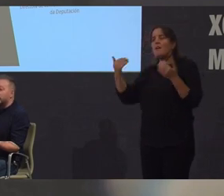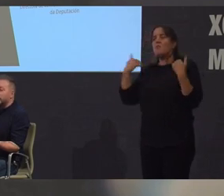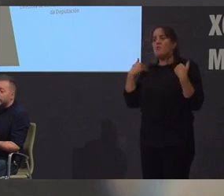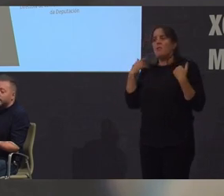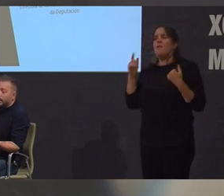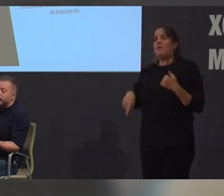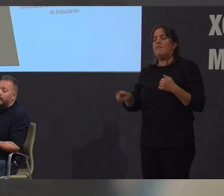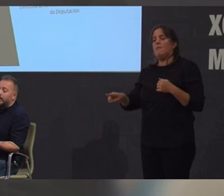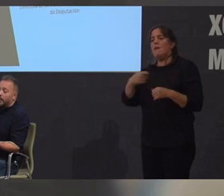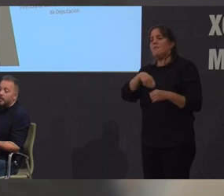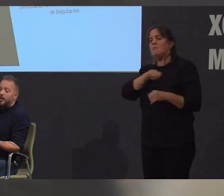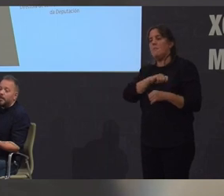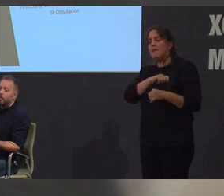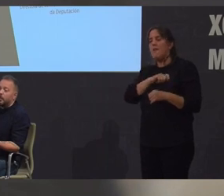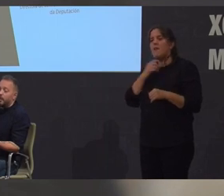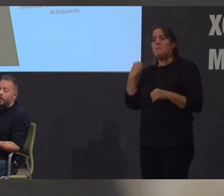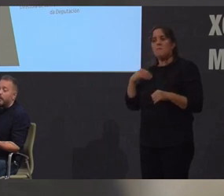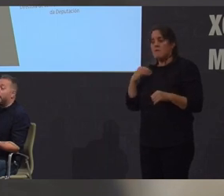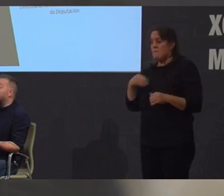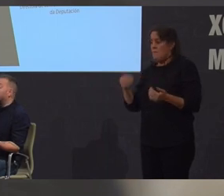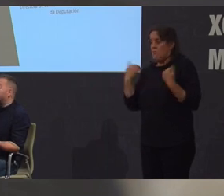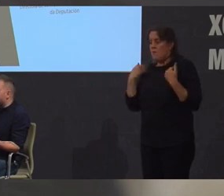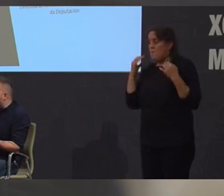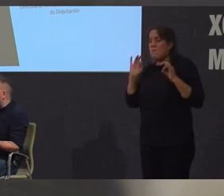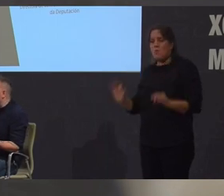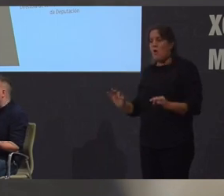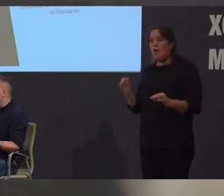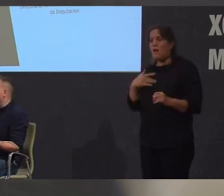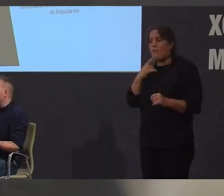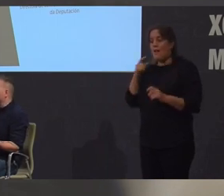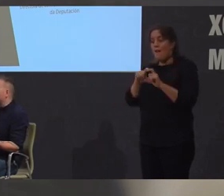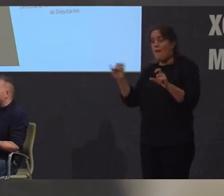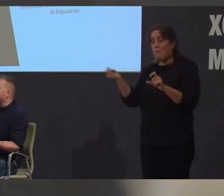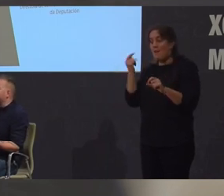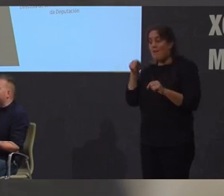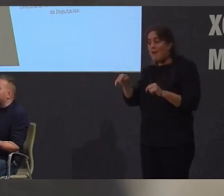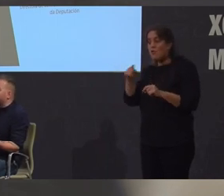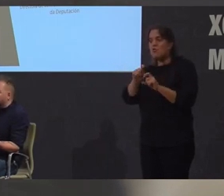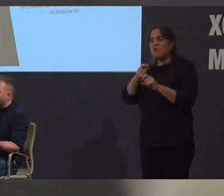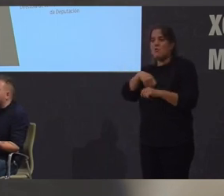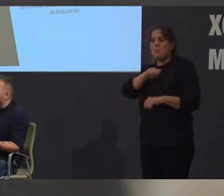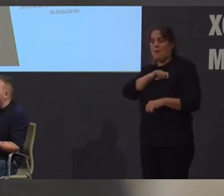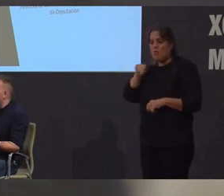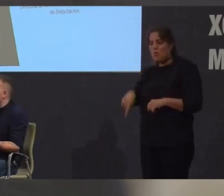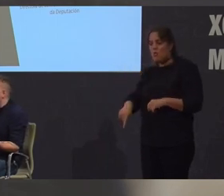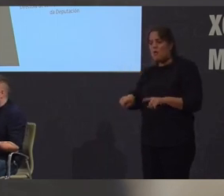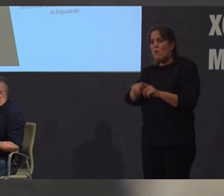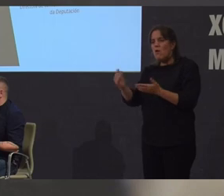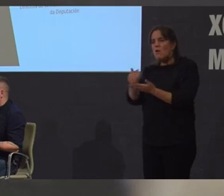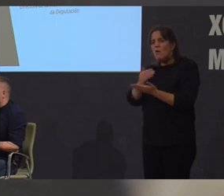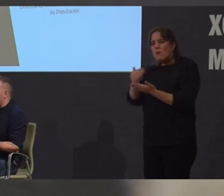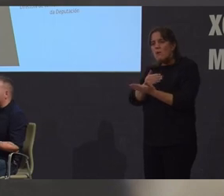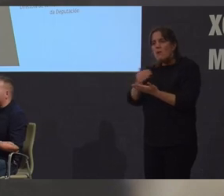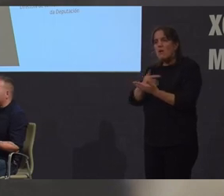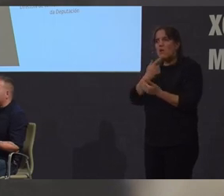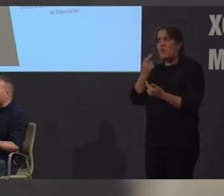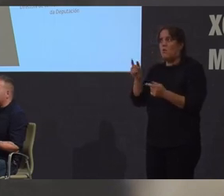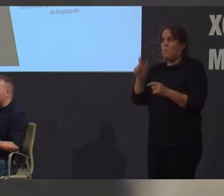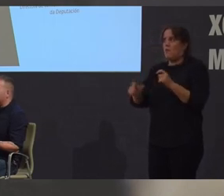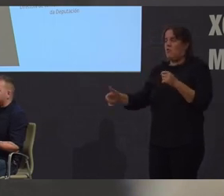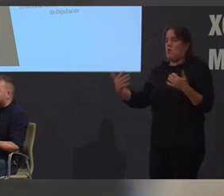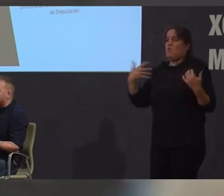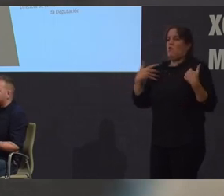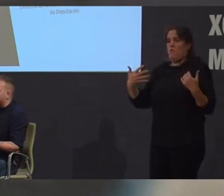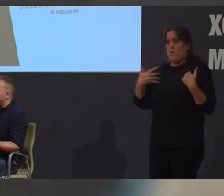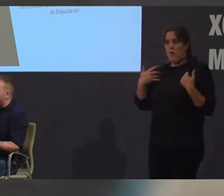matriz española y había tenido la misma responsabilidad, que había empresarios españoles que se habían lucrado con víctimas del Holocausto, ¿no? Y era